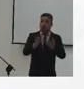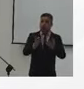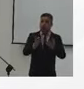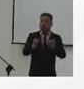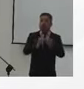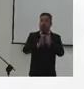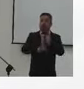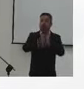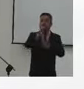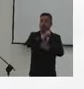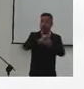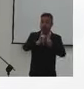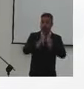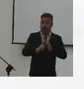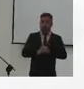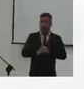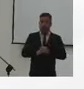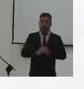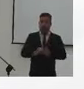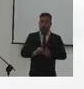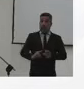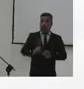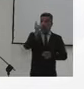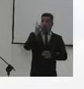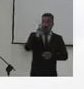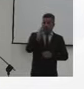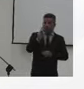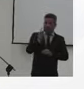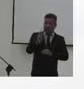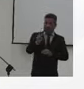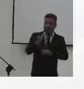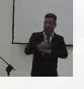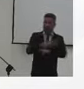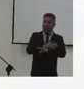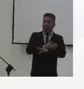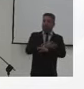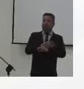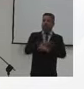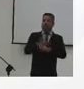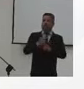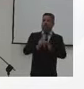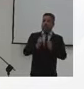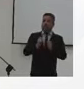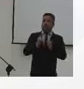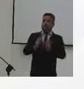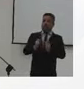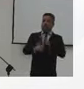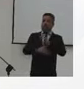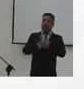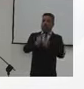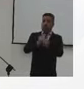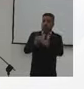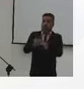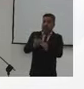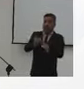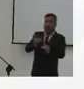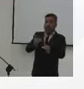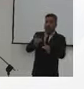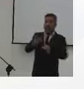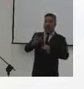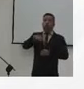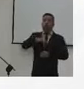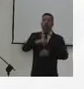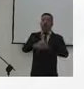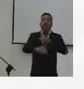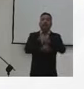cultura y en desarrollo social. Si ustedes miran, antes de denominarnos Ministerio del Deporte, nosotros